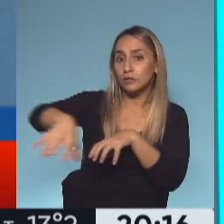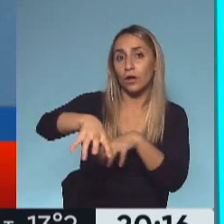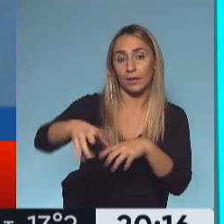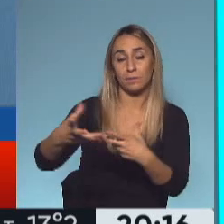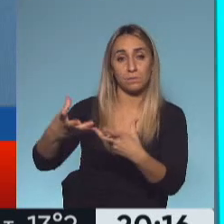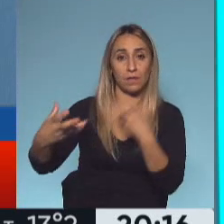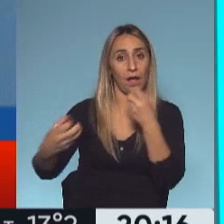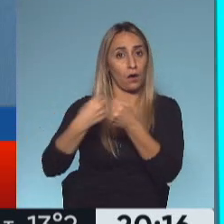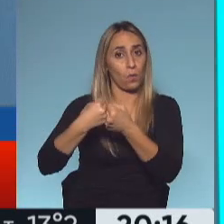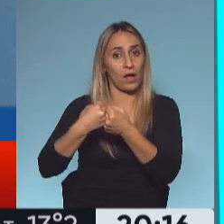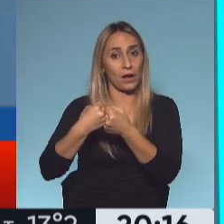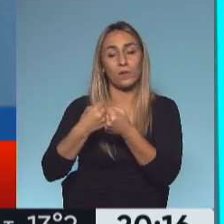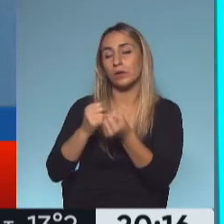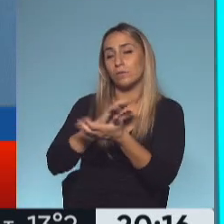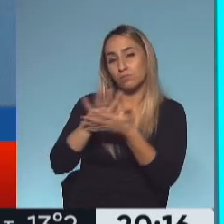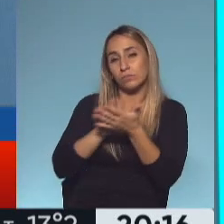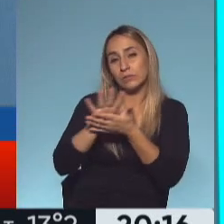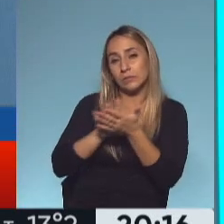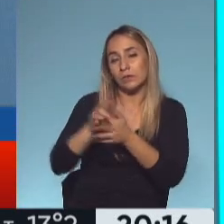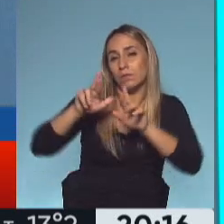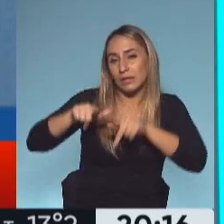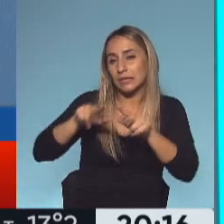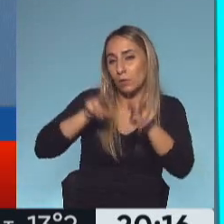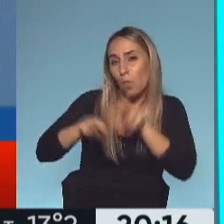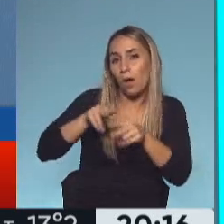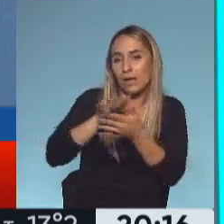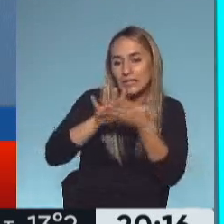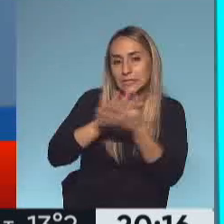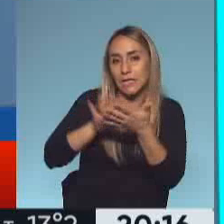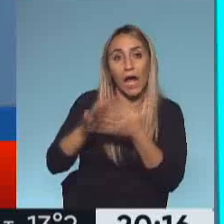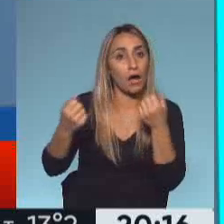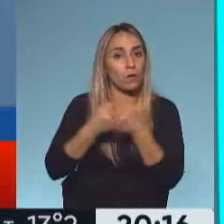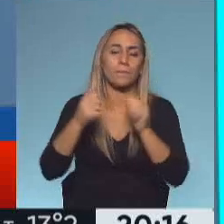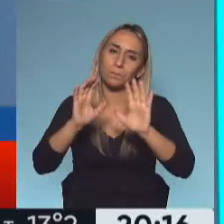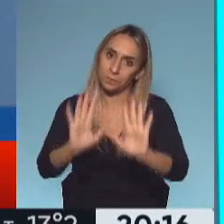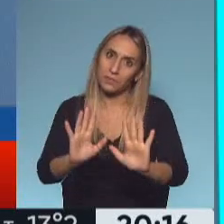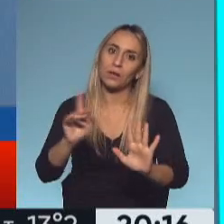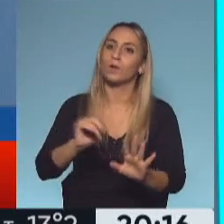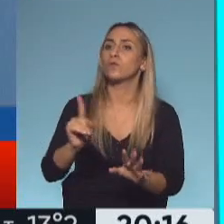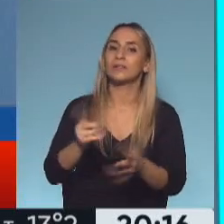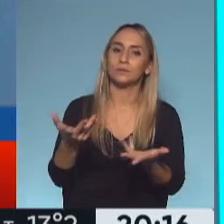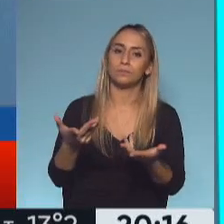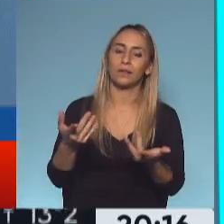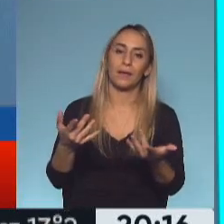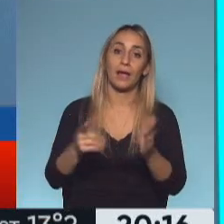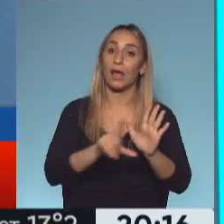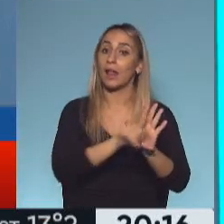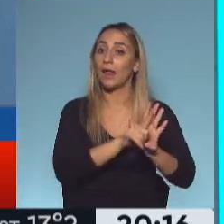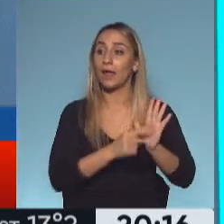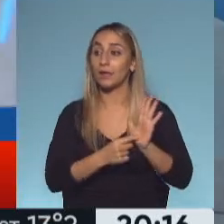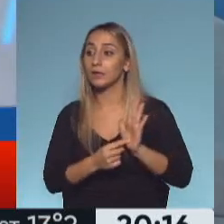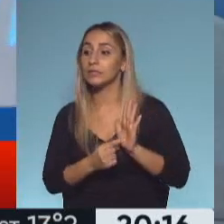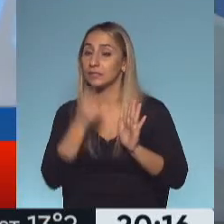acompañado razonablemente y buscamos justamente potenciar esa estrategia de diálogo, insisto, sin resignar nunca la aplicación de